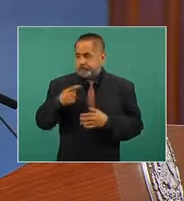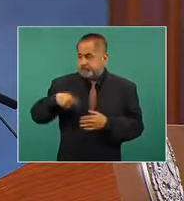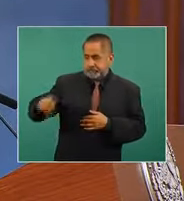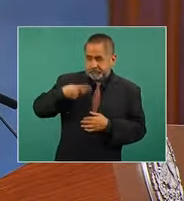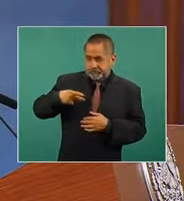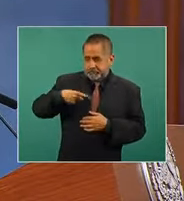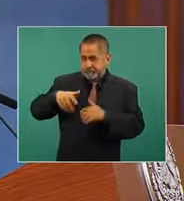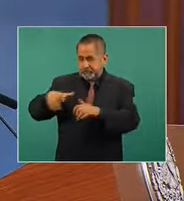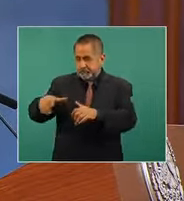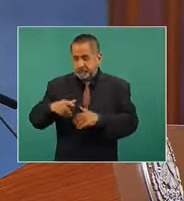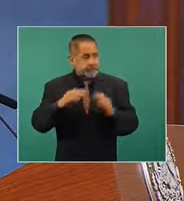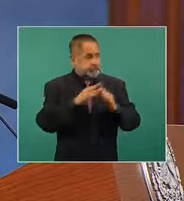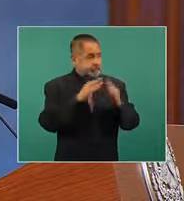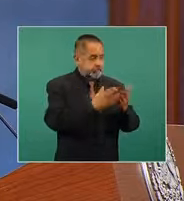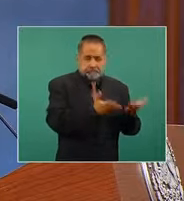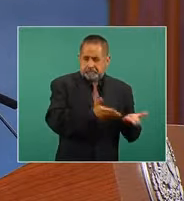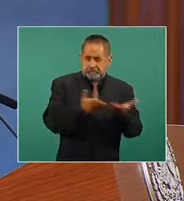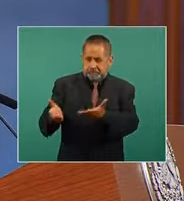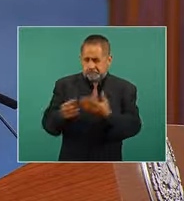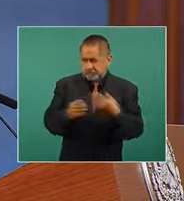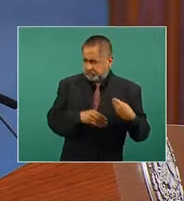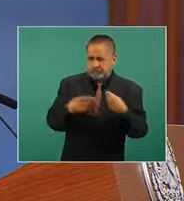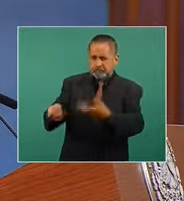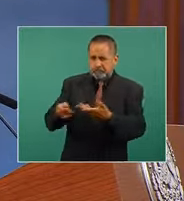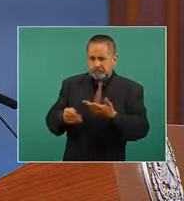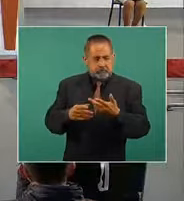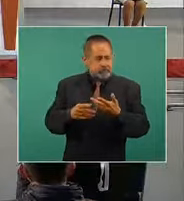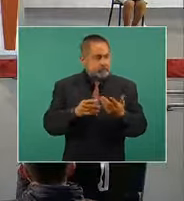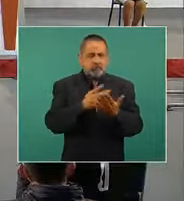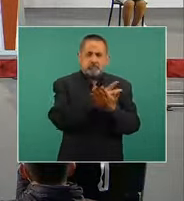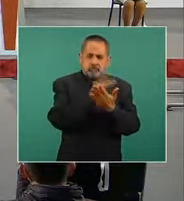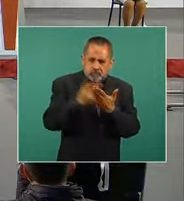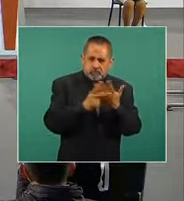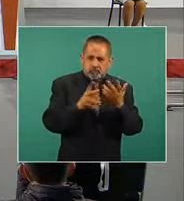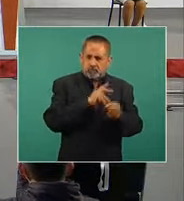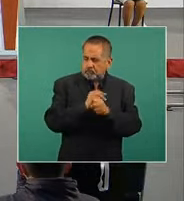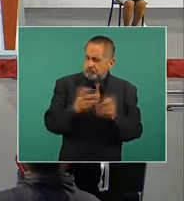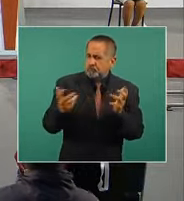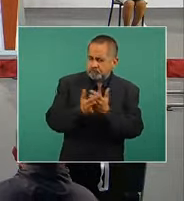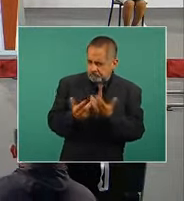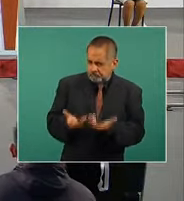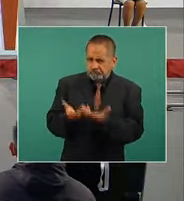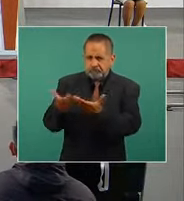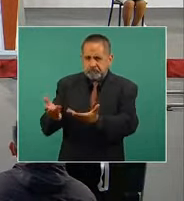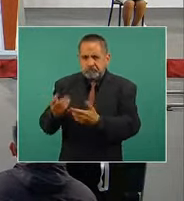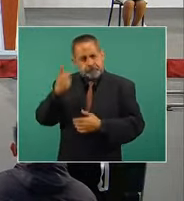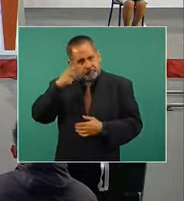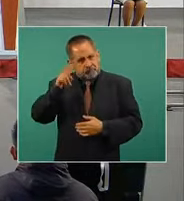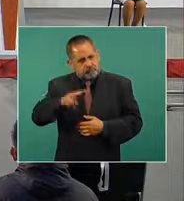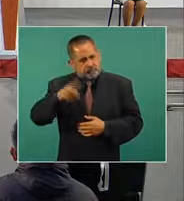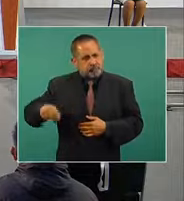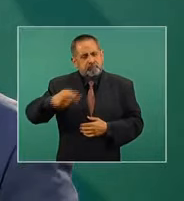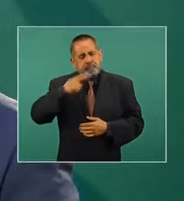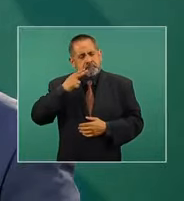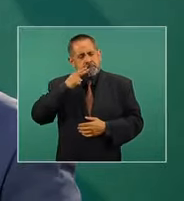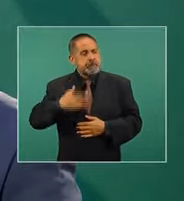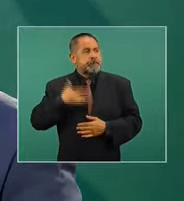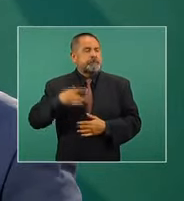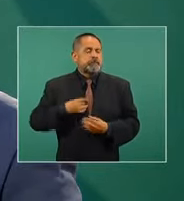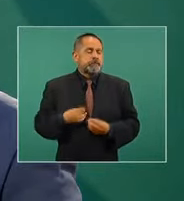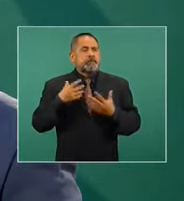gente todo esto, regenerarlo urbanamente, integrarlo a las tramas urbanas y que pueda verdaderamente ser